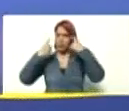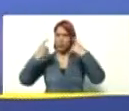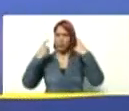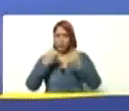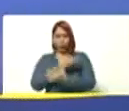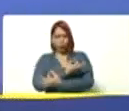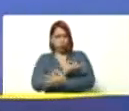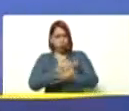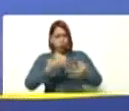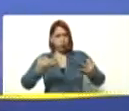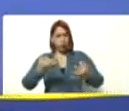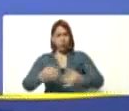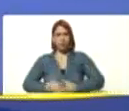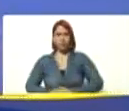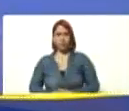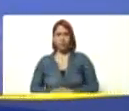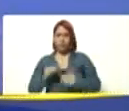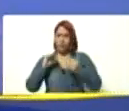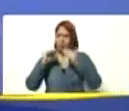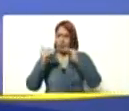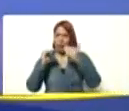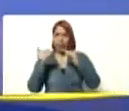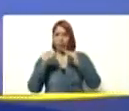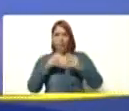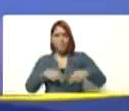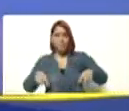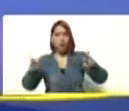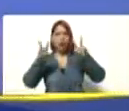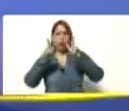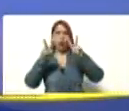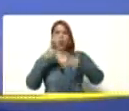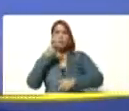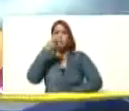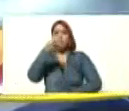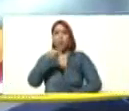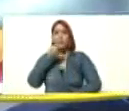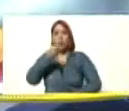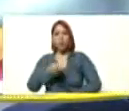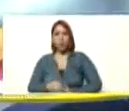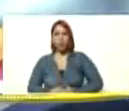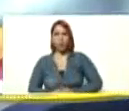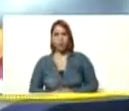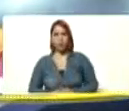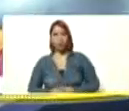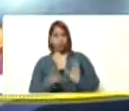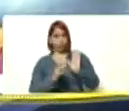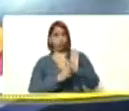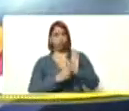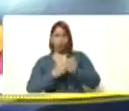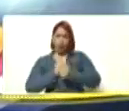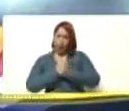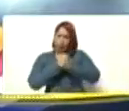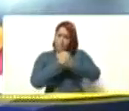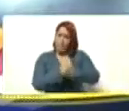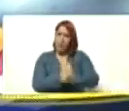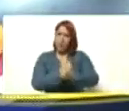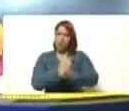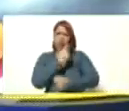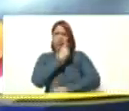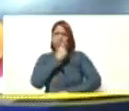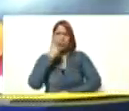extraordinaria de ética, de valores políticos. De verdad, querido compañero Alejandro